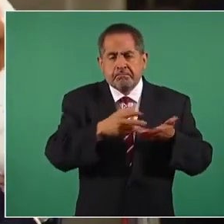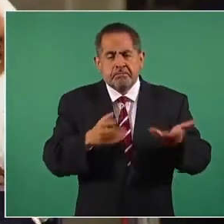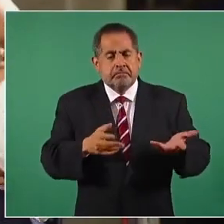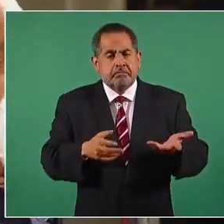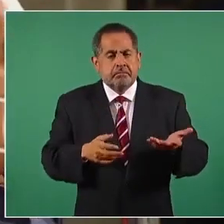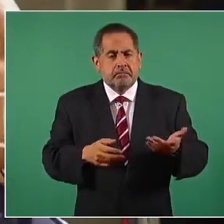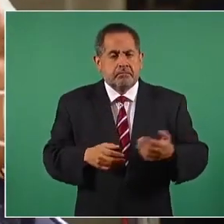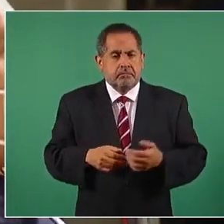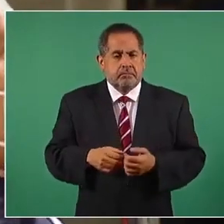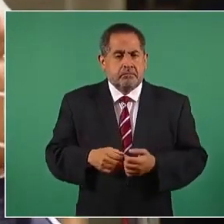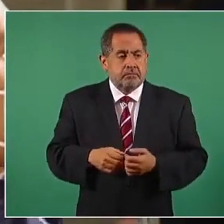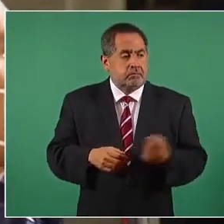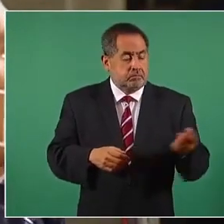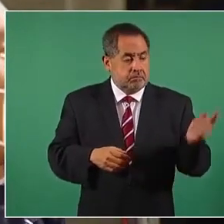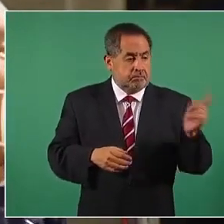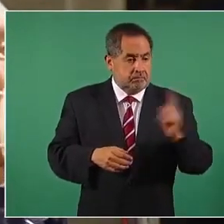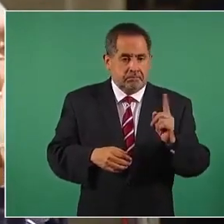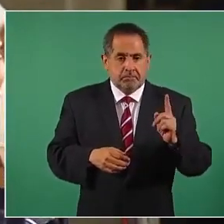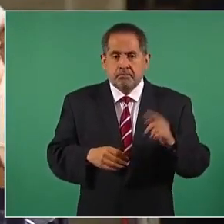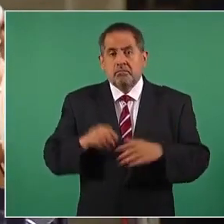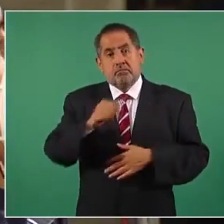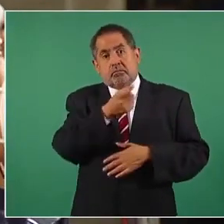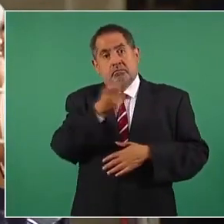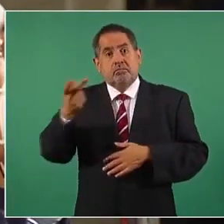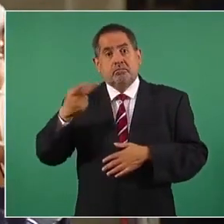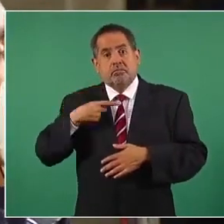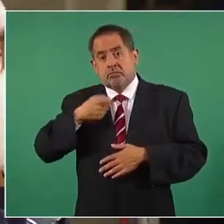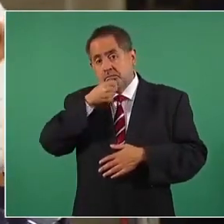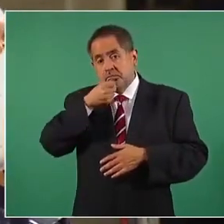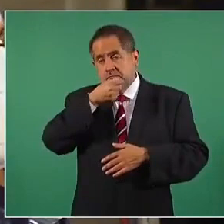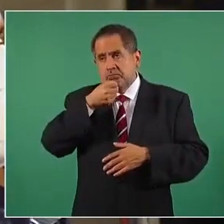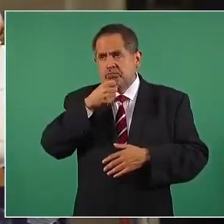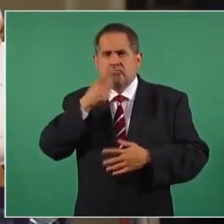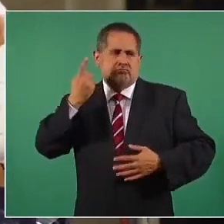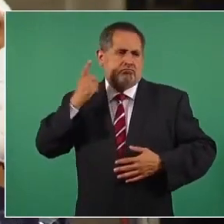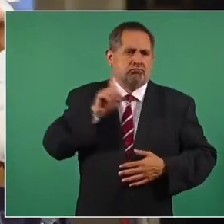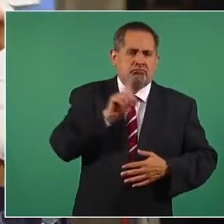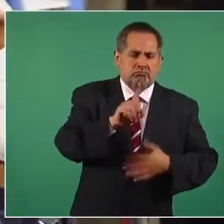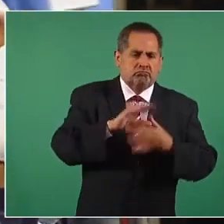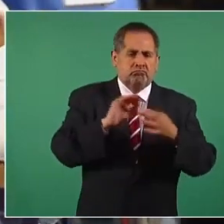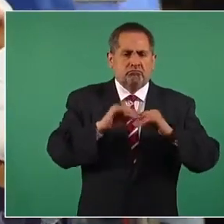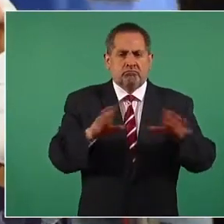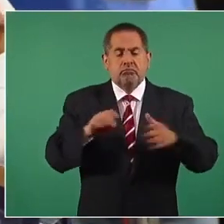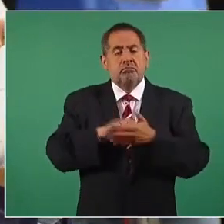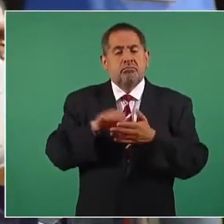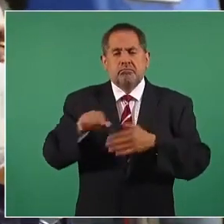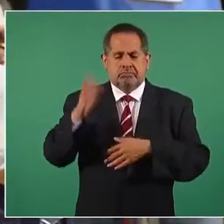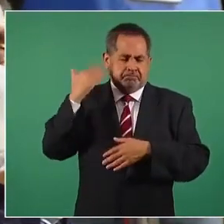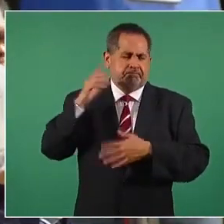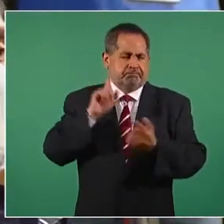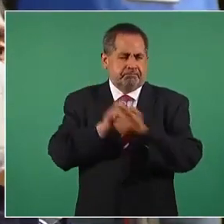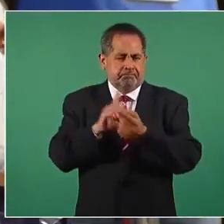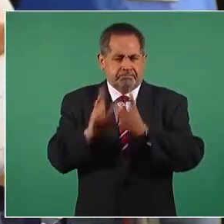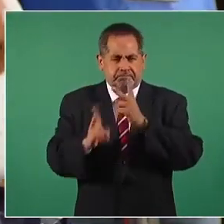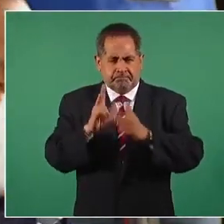que este es un caso y que ha habido otros casos de reporteros. O sea, los reporteros, yo ya en alguna ocasión había